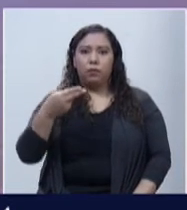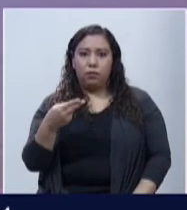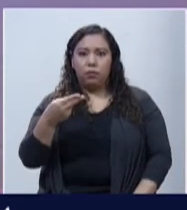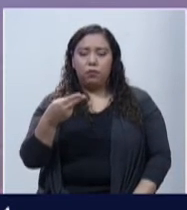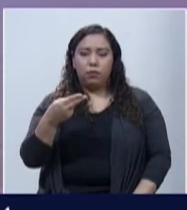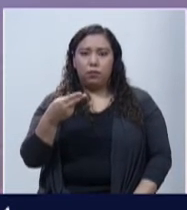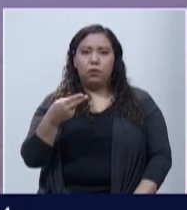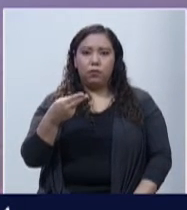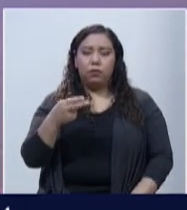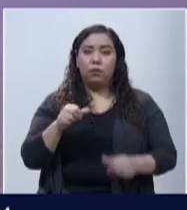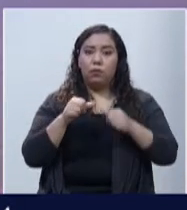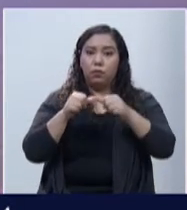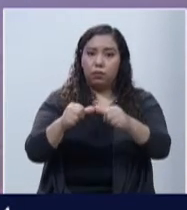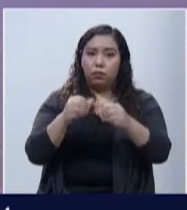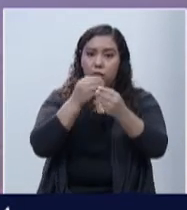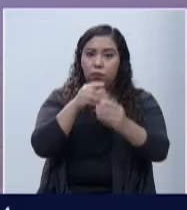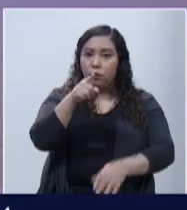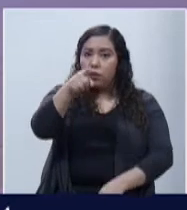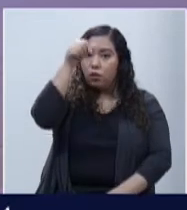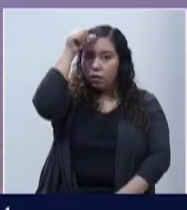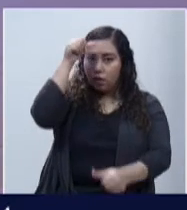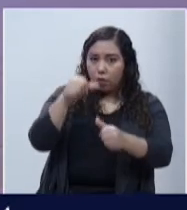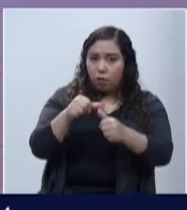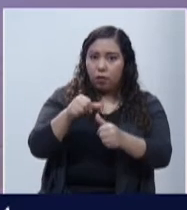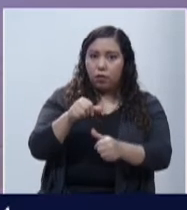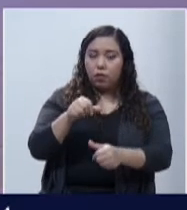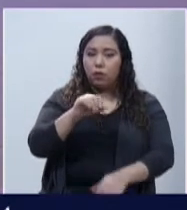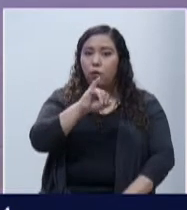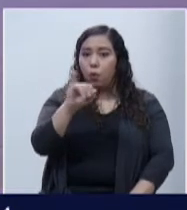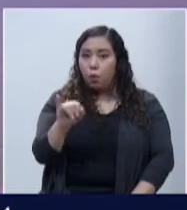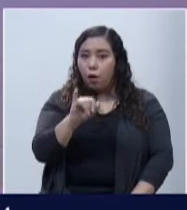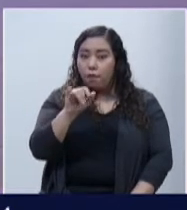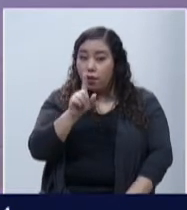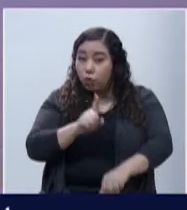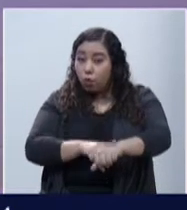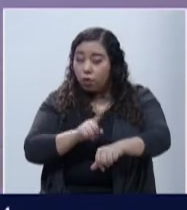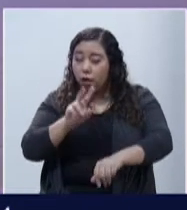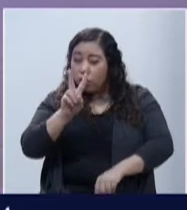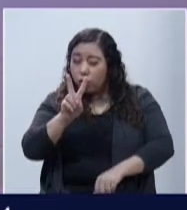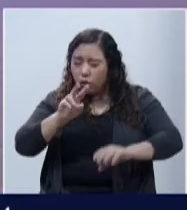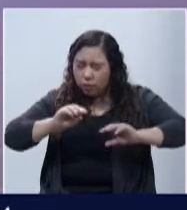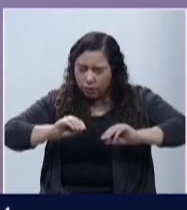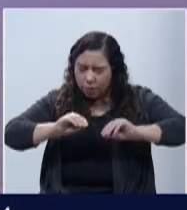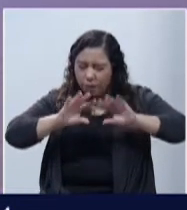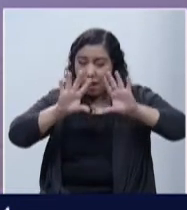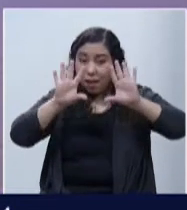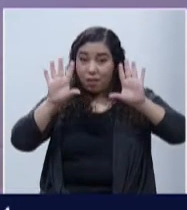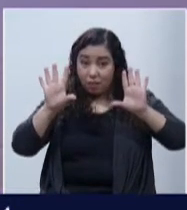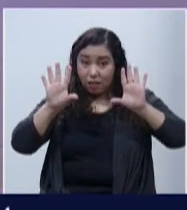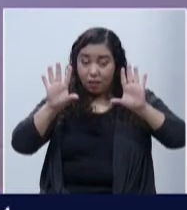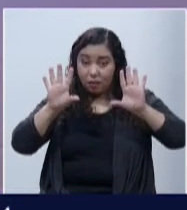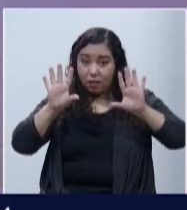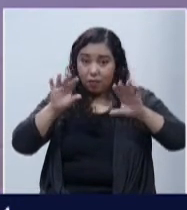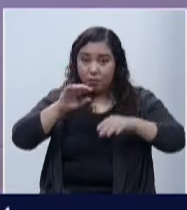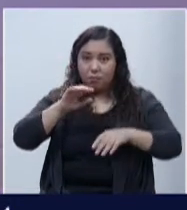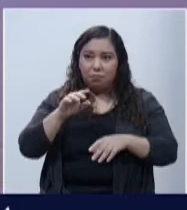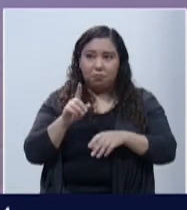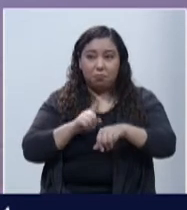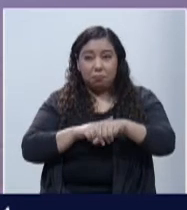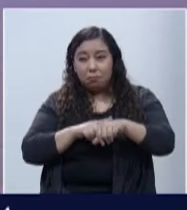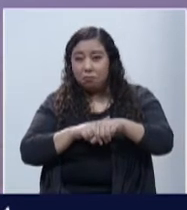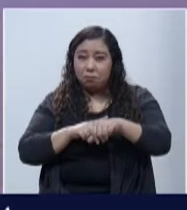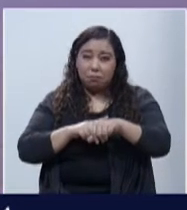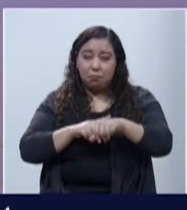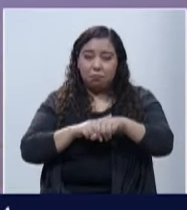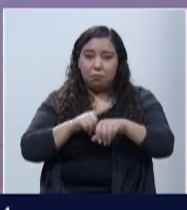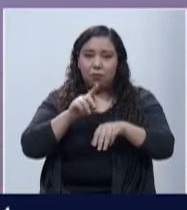televisión nacional de honduras recuerden este jueves 2 de la mañana de la madrugada decir un par